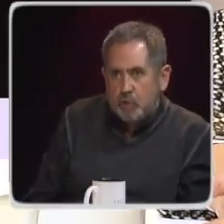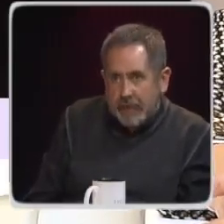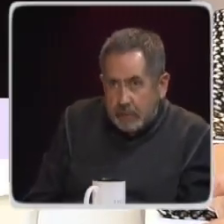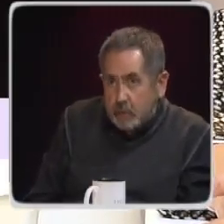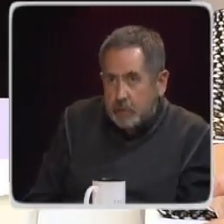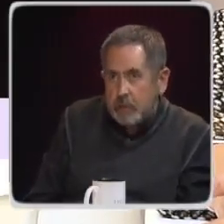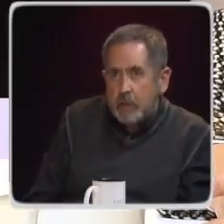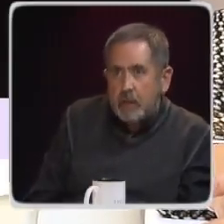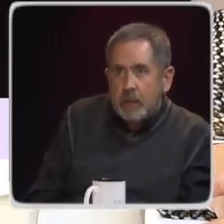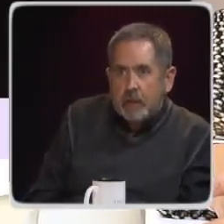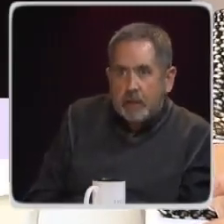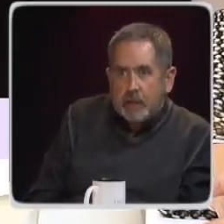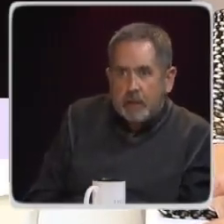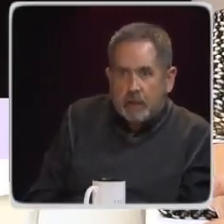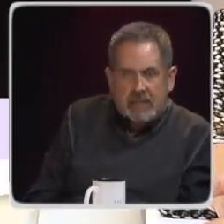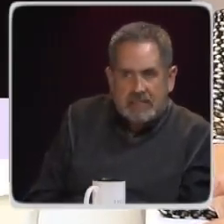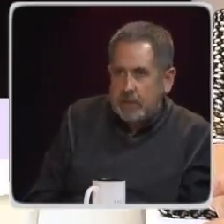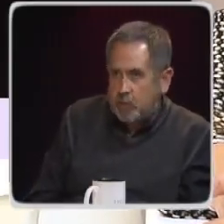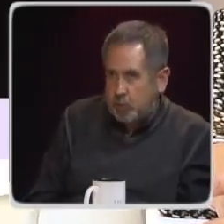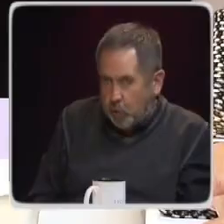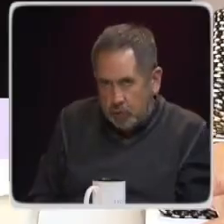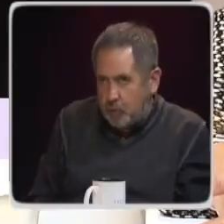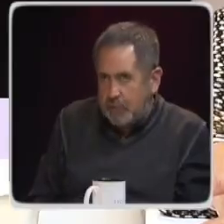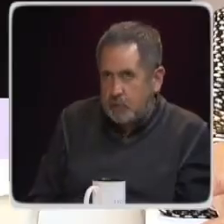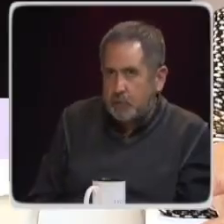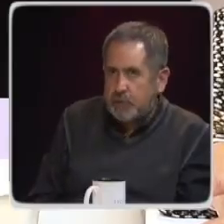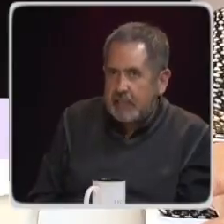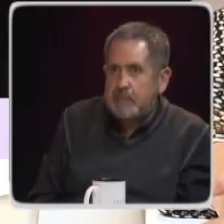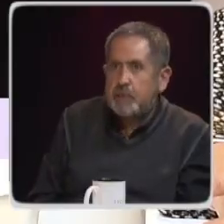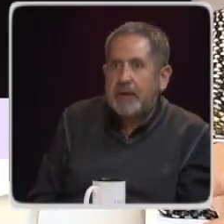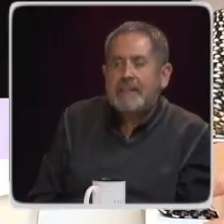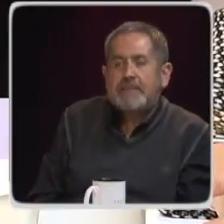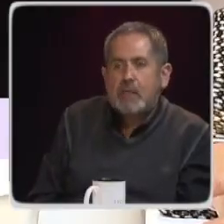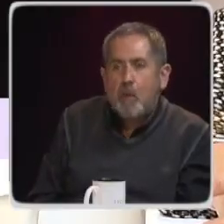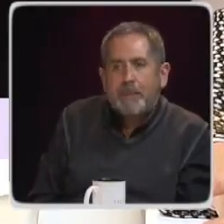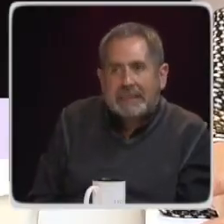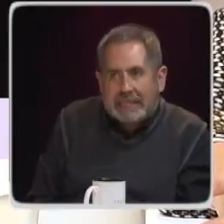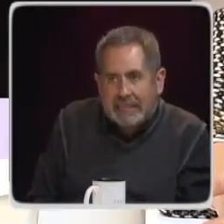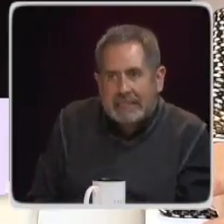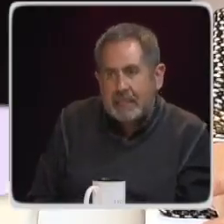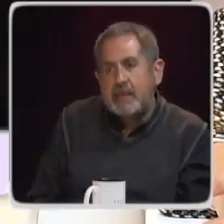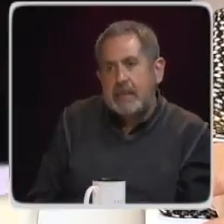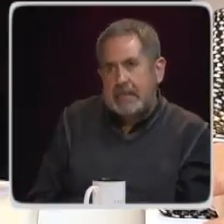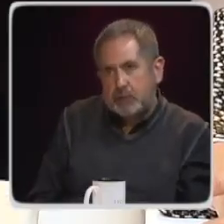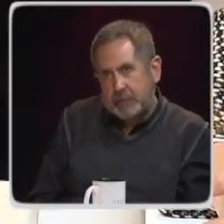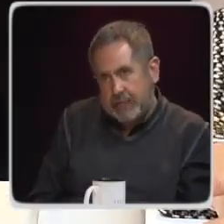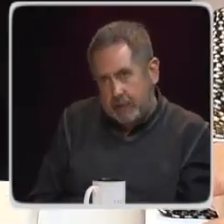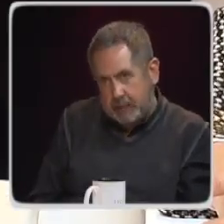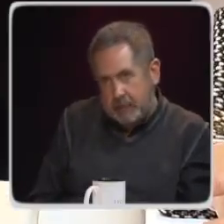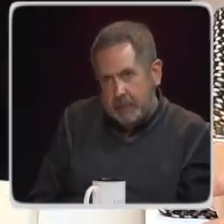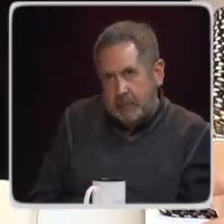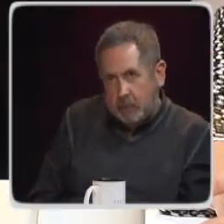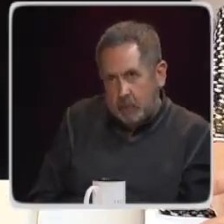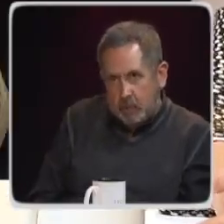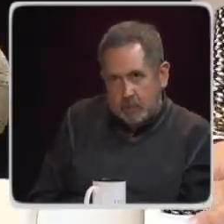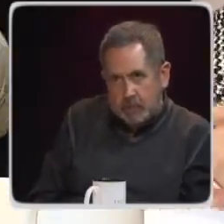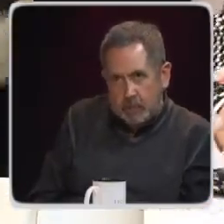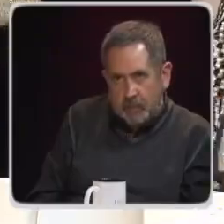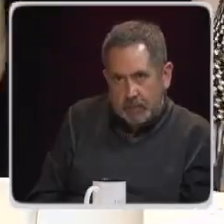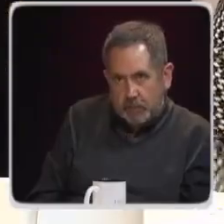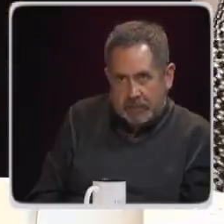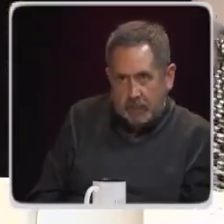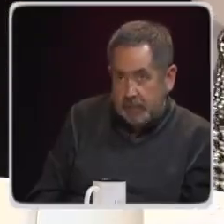discapacidad o sin discapacidad. ¿Cómo ve ese tema, Alejandra, incluso desde la perspectiva de la pedagogía? ¿Cuál de los dos